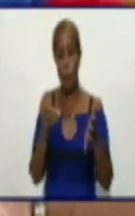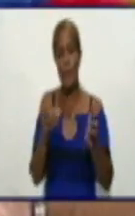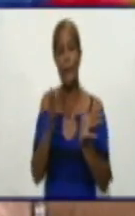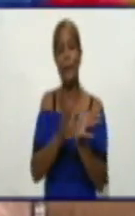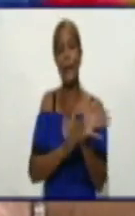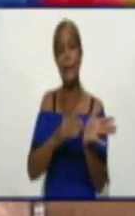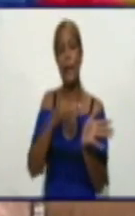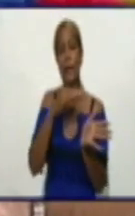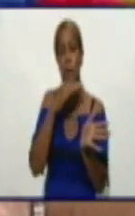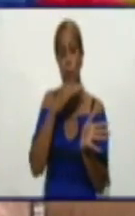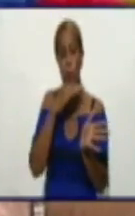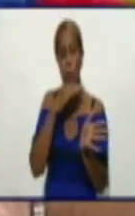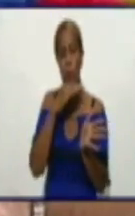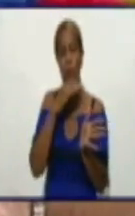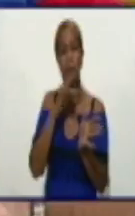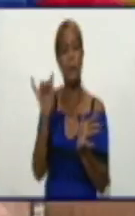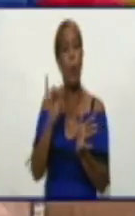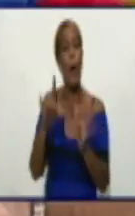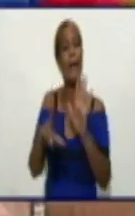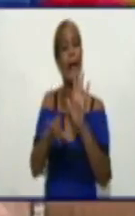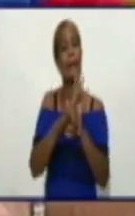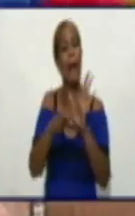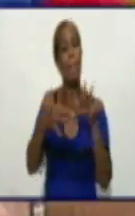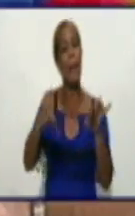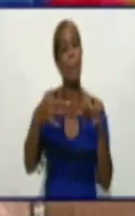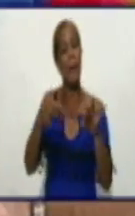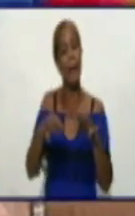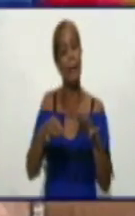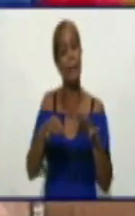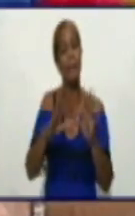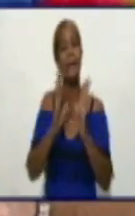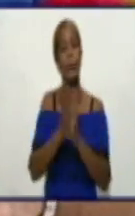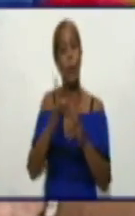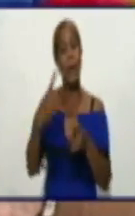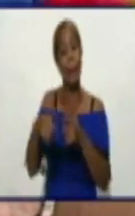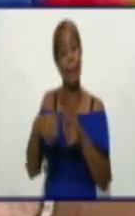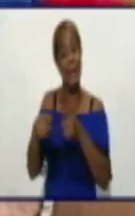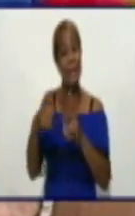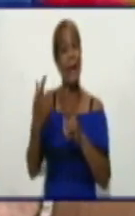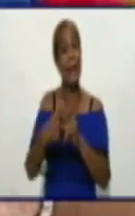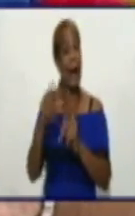legalidad de las partes y piezas que ha ido utilizando y las tres fotos del vehículo. Ahora, hay